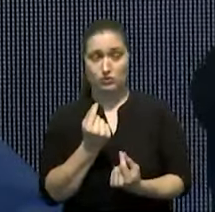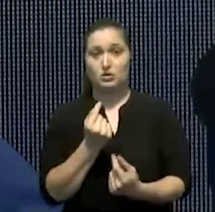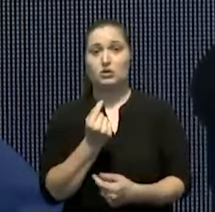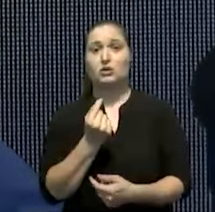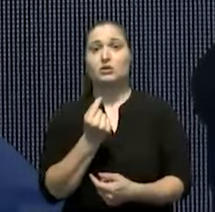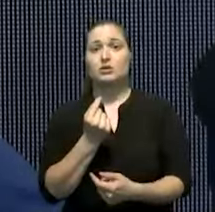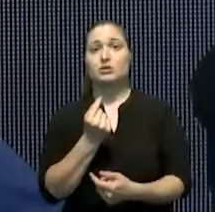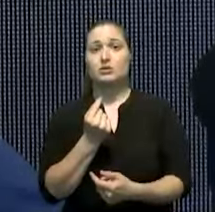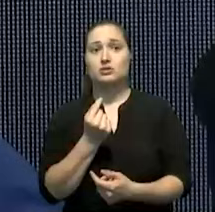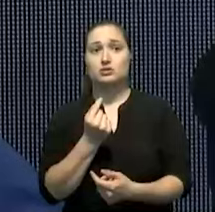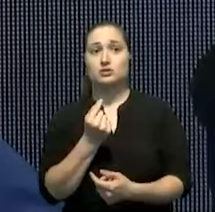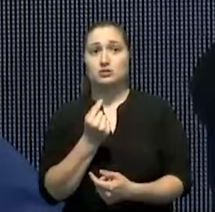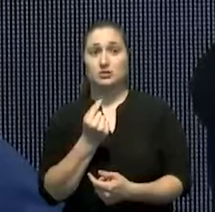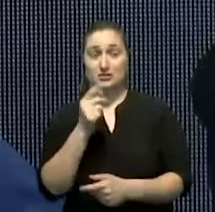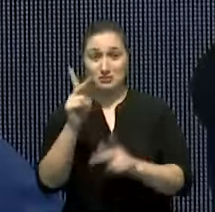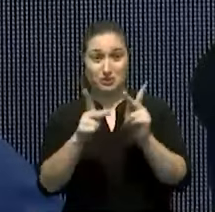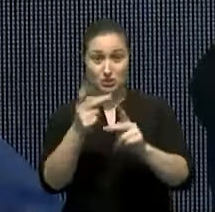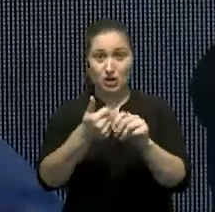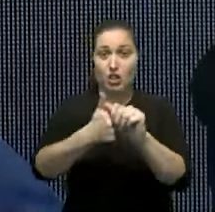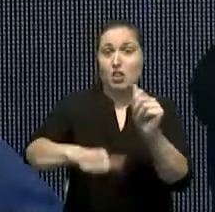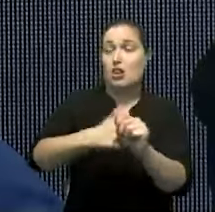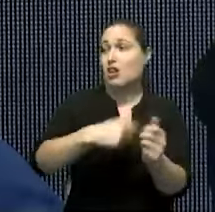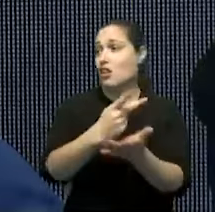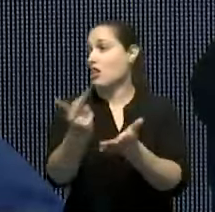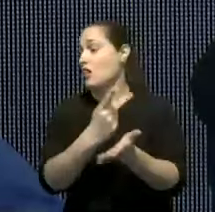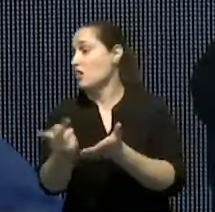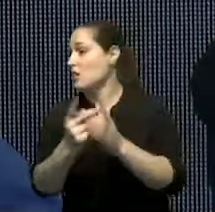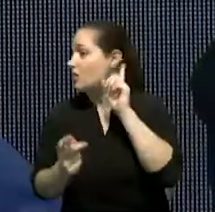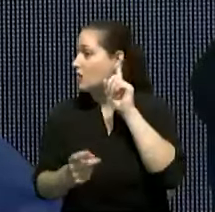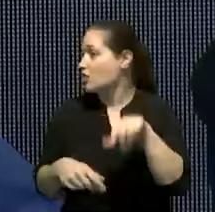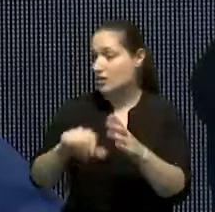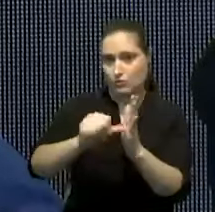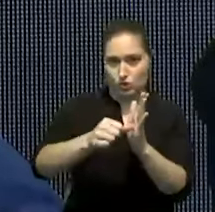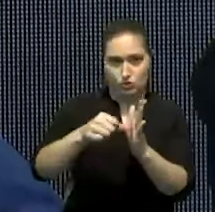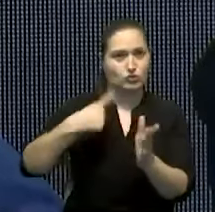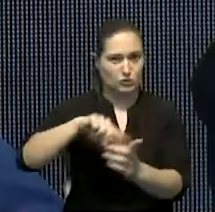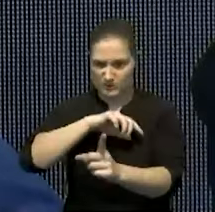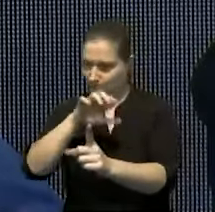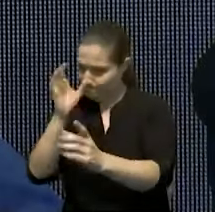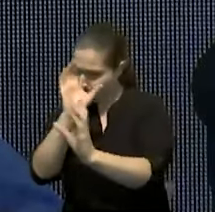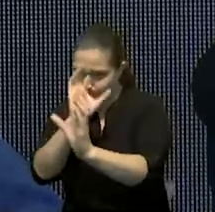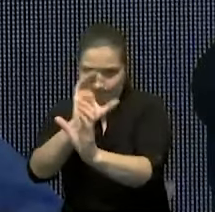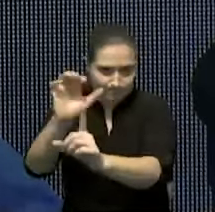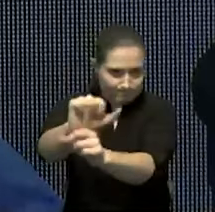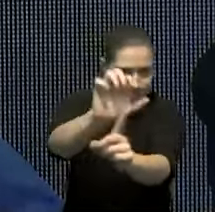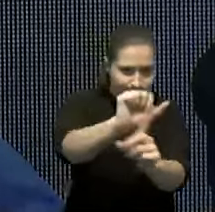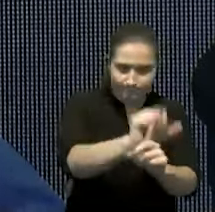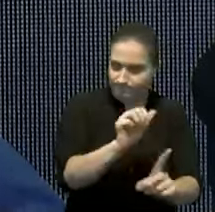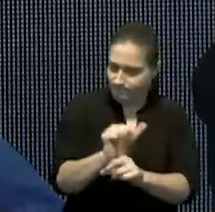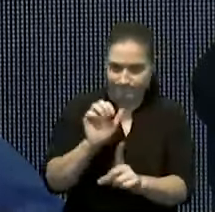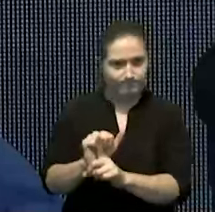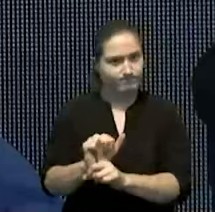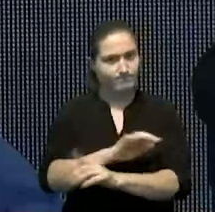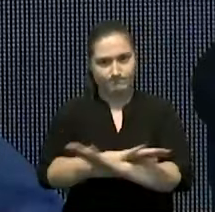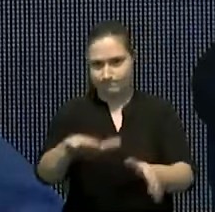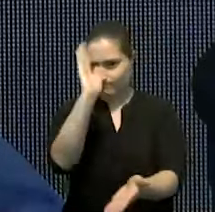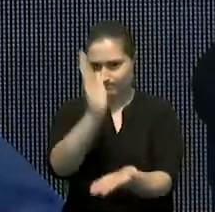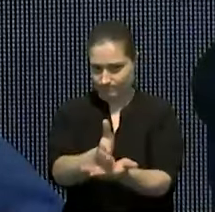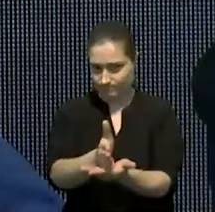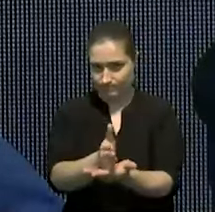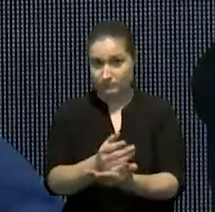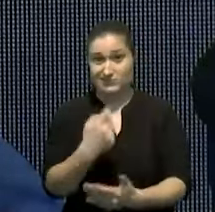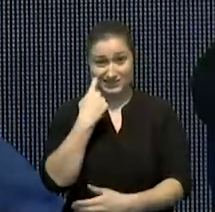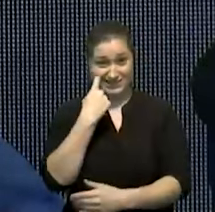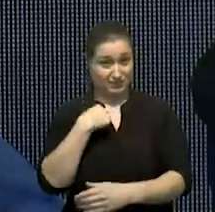le vamos a caer atrás a la evasión y a la ilusión no puede ser posible y como lo dije en el discurso el